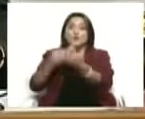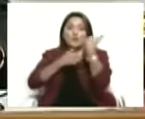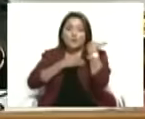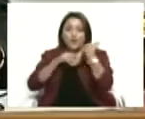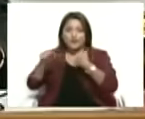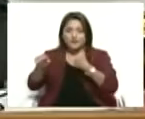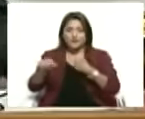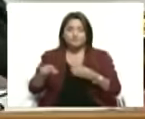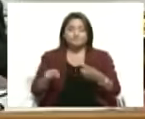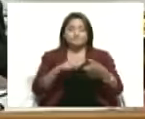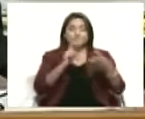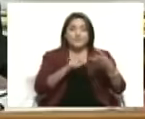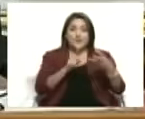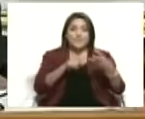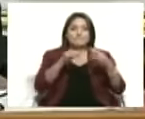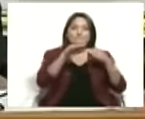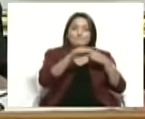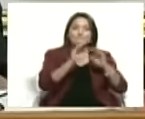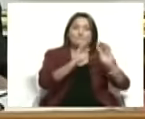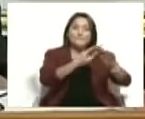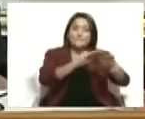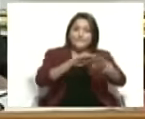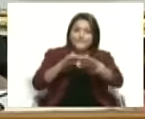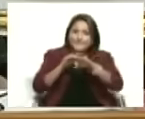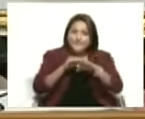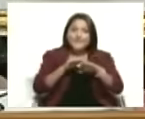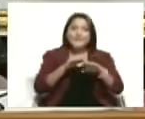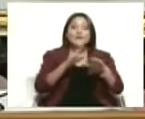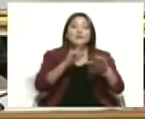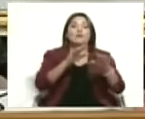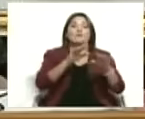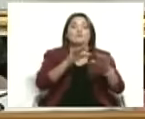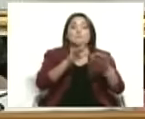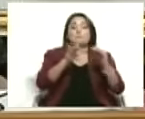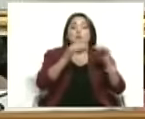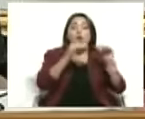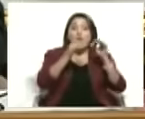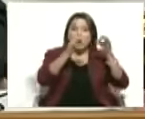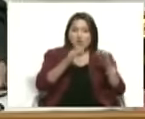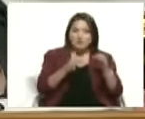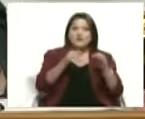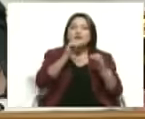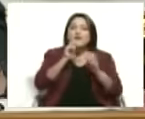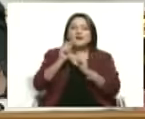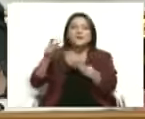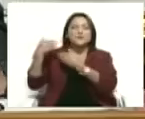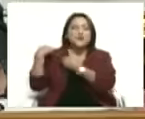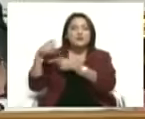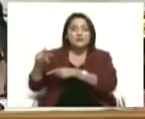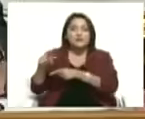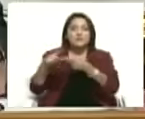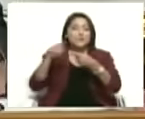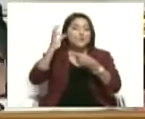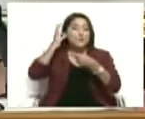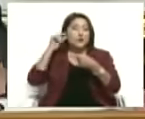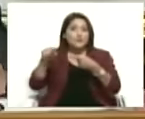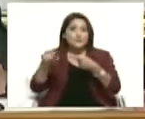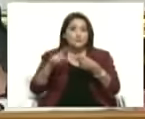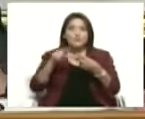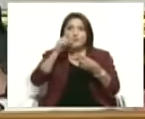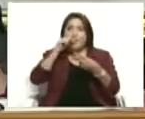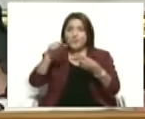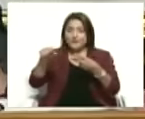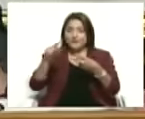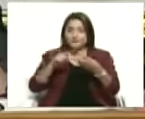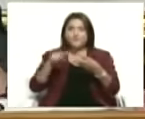Para informar al Poder Moral, quedan designadas la diputada Noelí Pocaterra, el diputado William